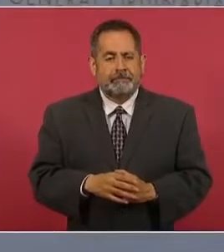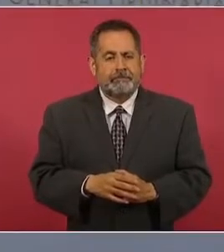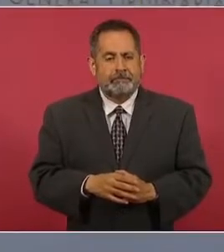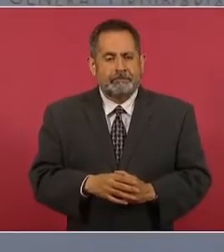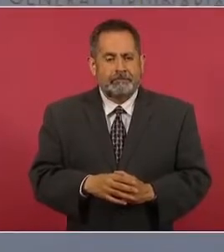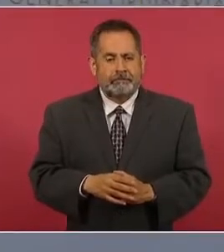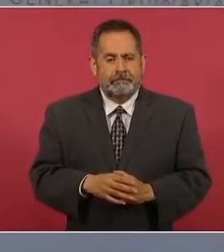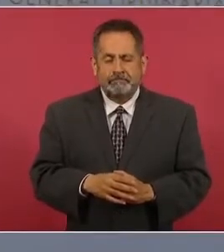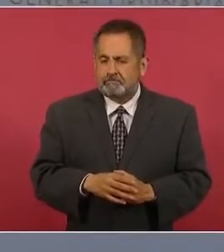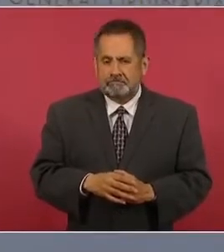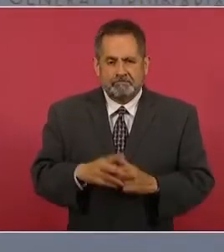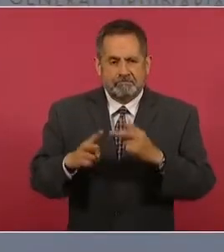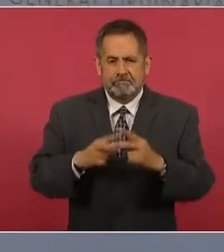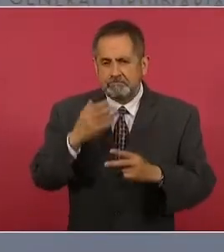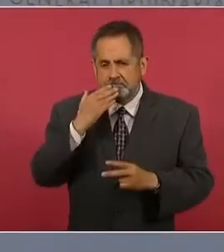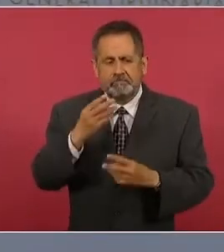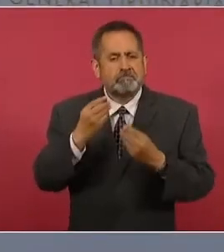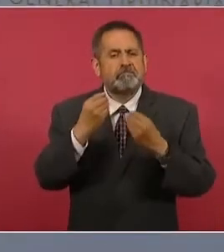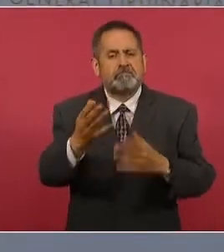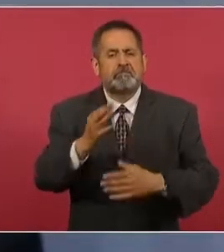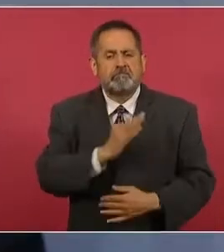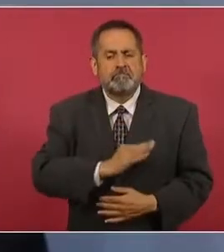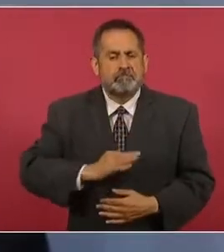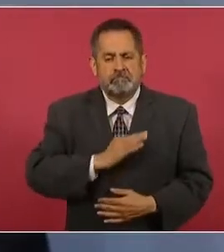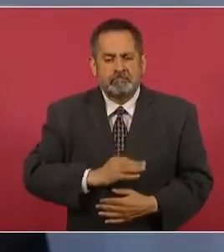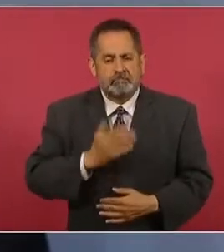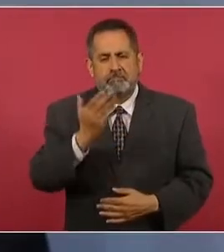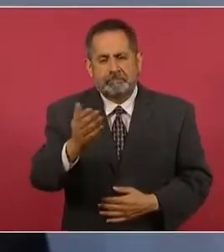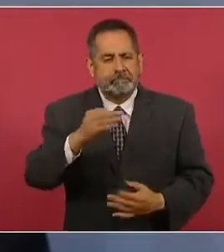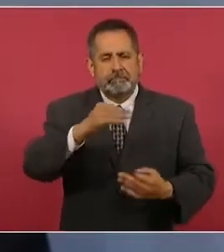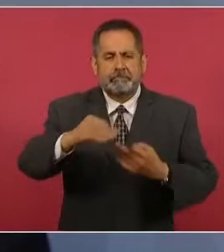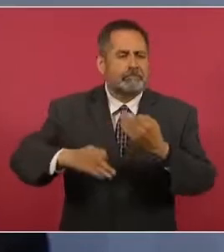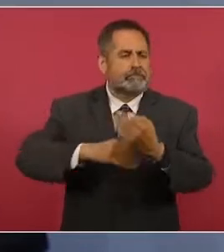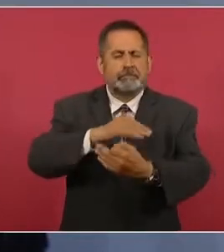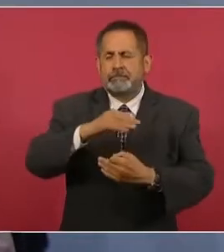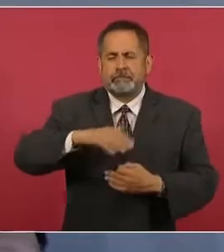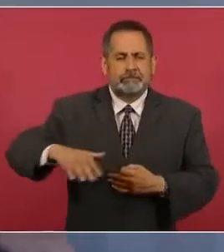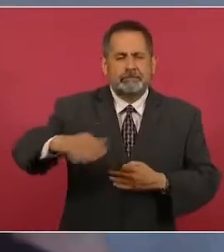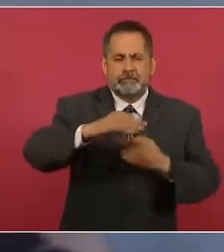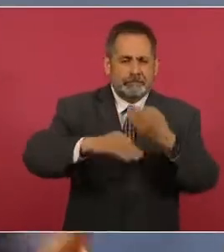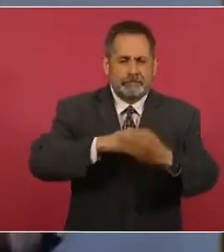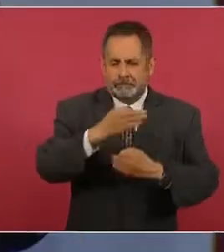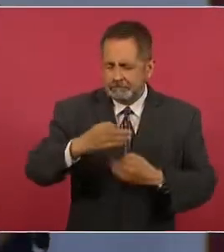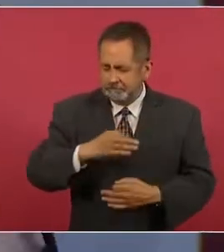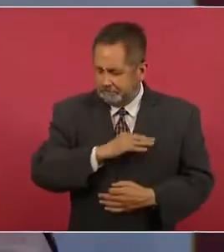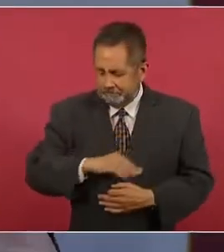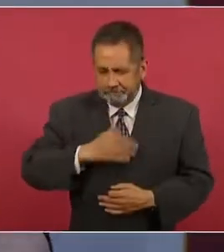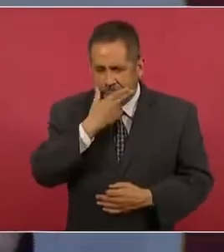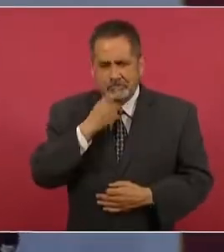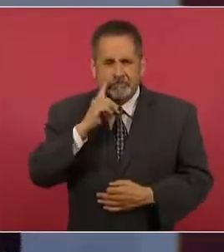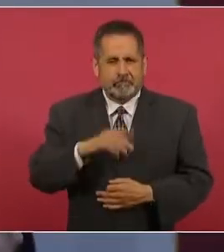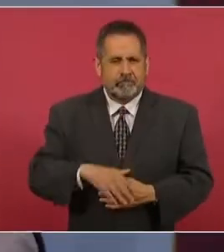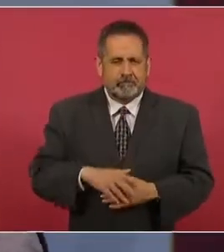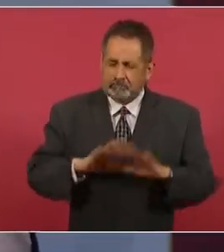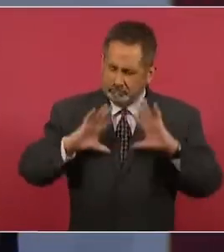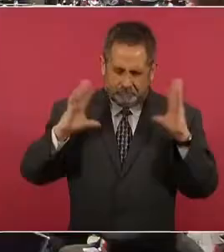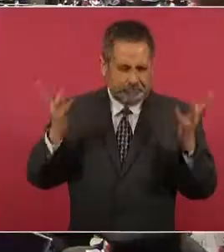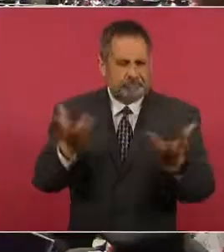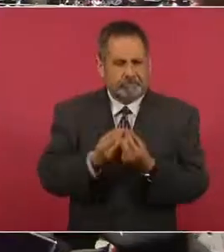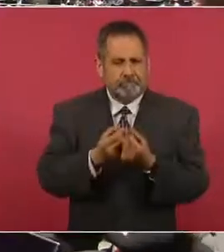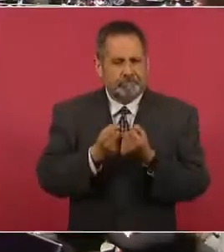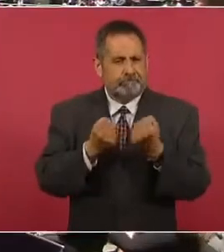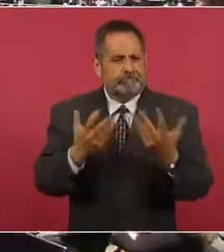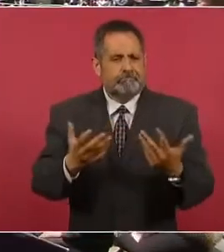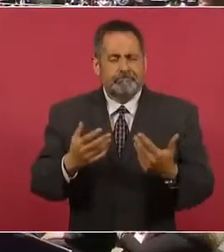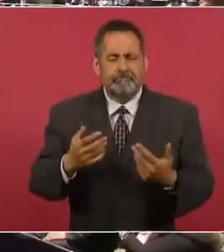Vamos bien, muchas felicidades a todas, todos, porque es en plural, es